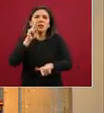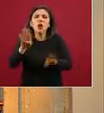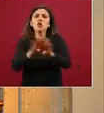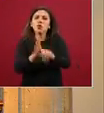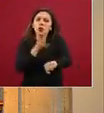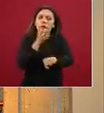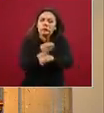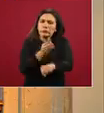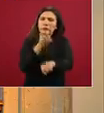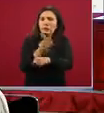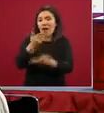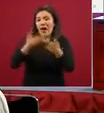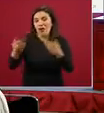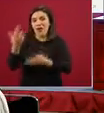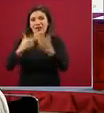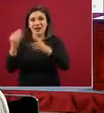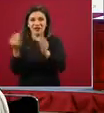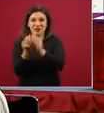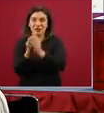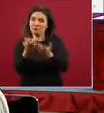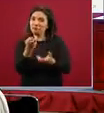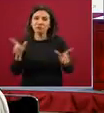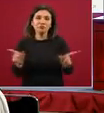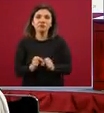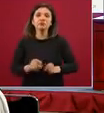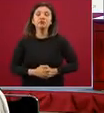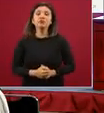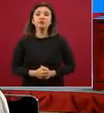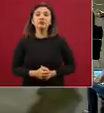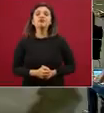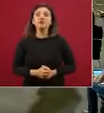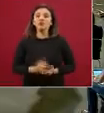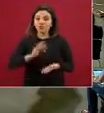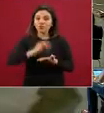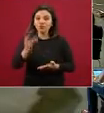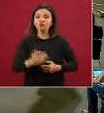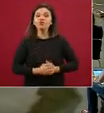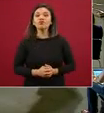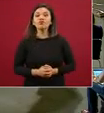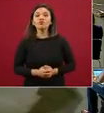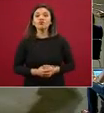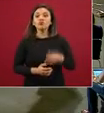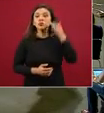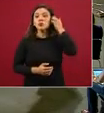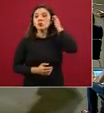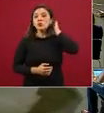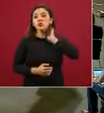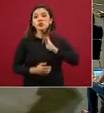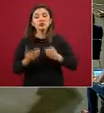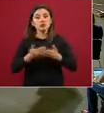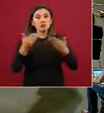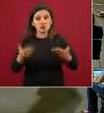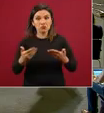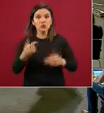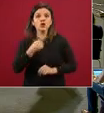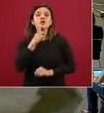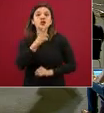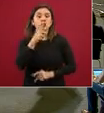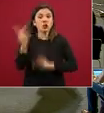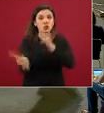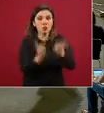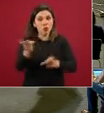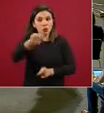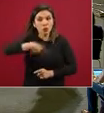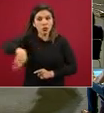mejora con Aprende en Casa, regreso a clases. Eso es cuanto, señor. Muchas gracias, Marcos. Pues vamos ahora a responder las